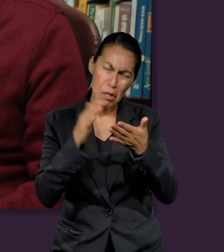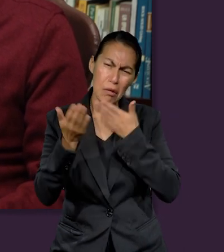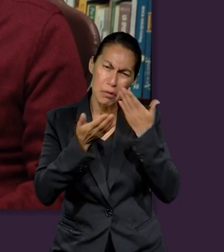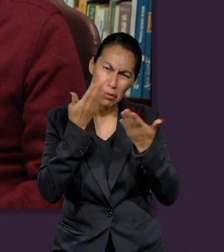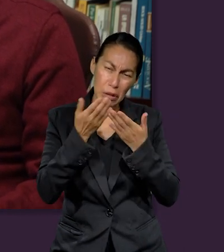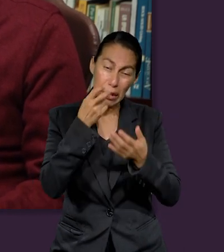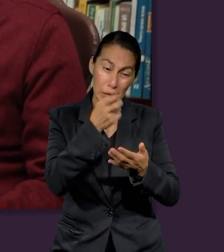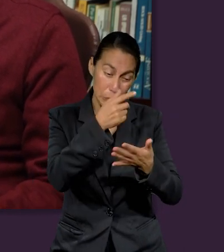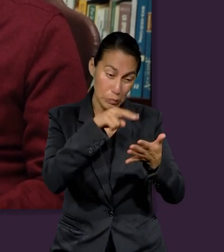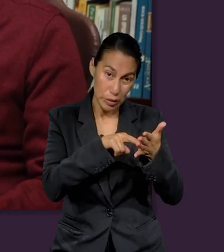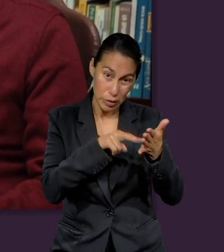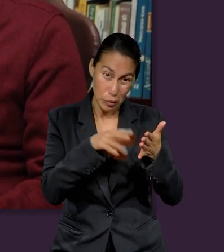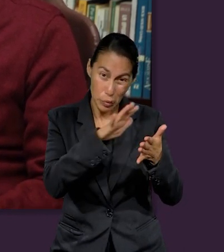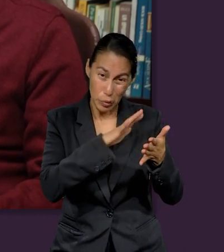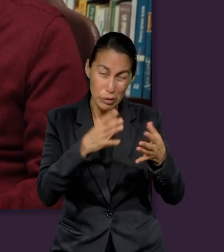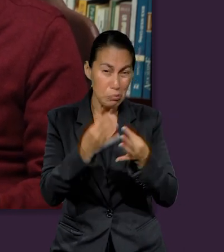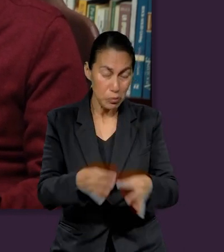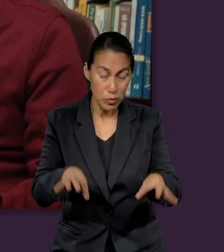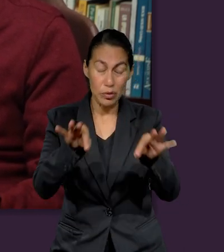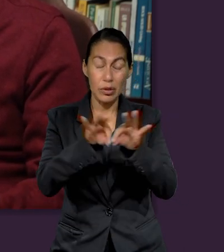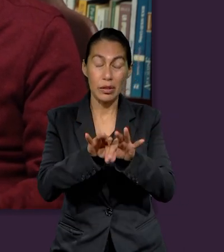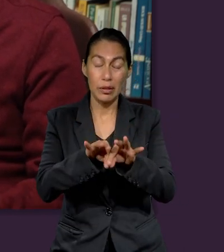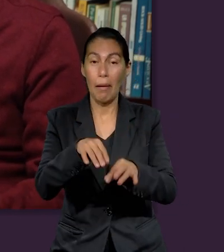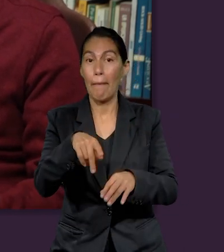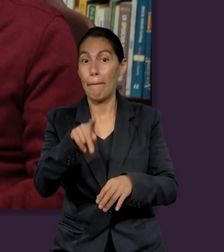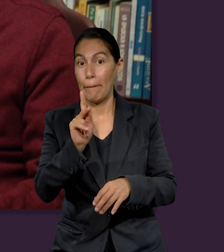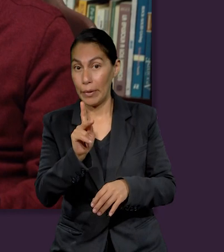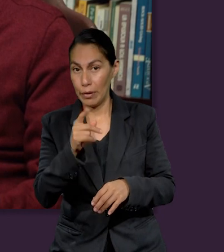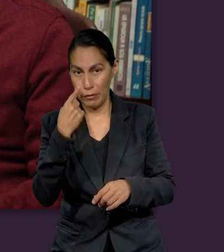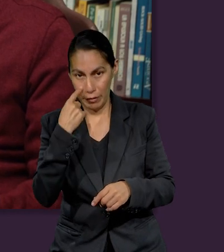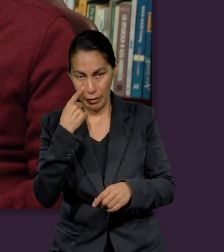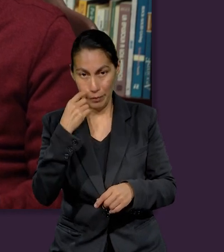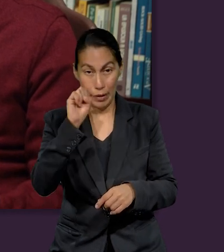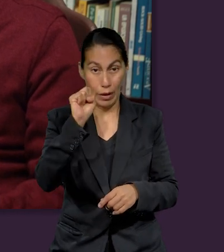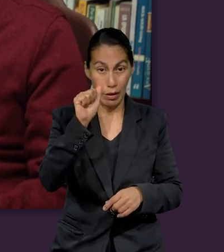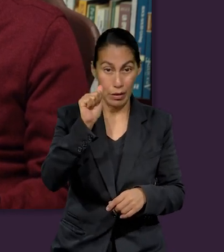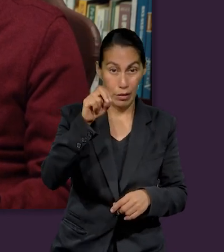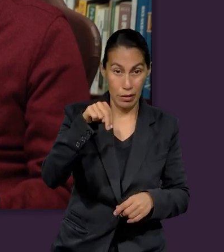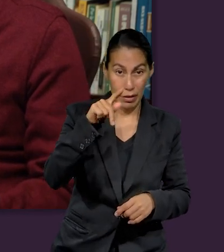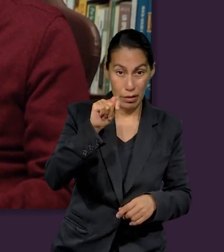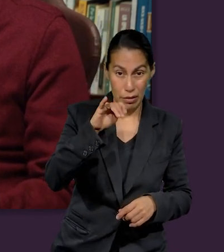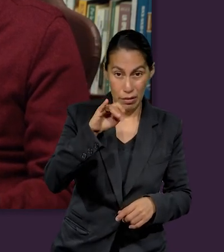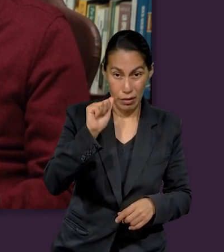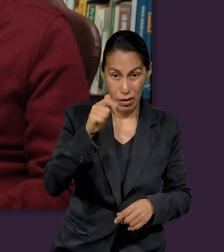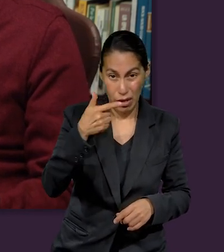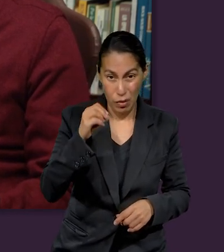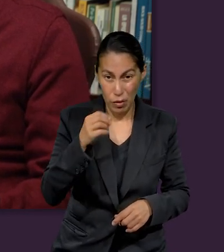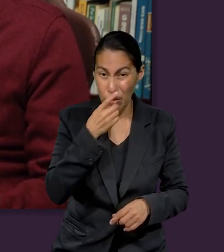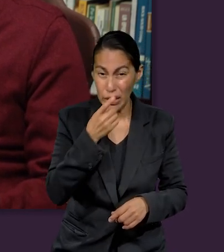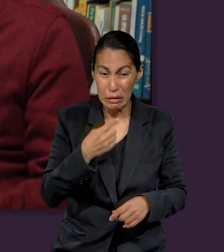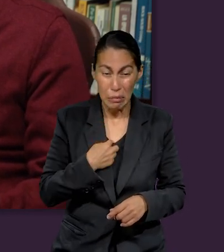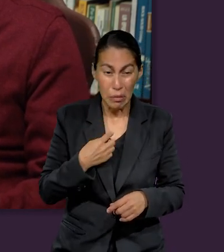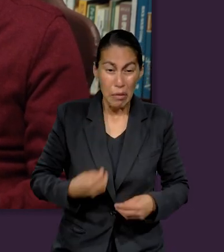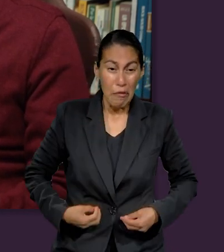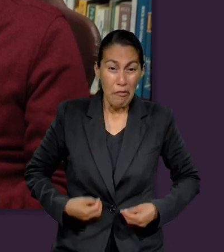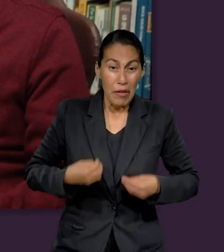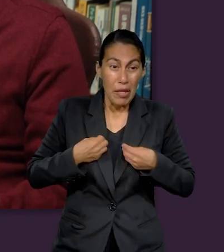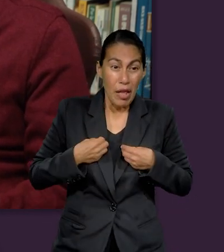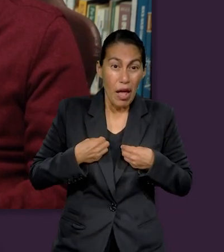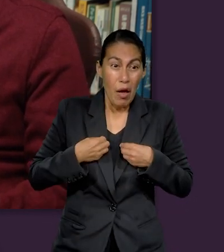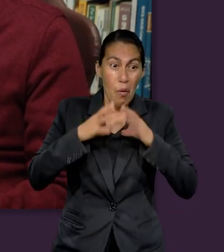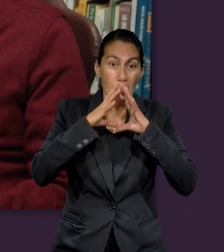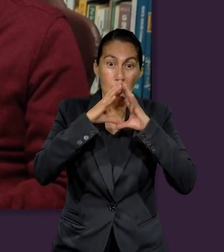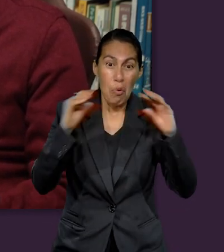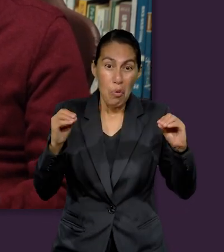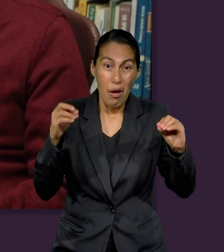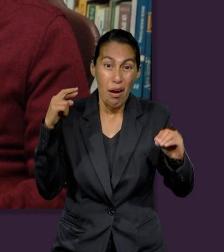estos pasajes tan importantes pero se revela la gran verdad Santiago nos Recuerda que nuestra vida es como neblina